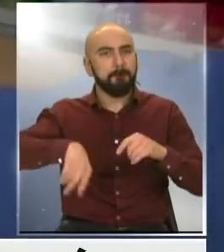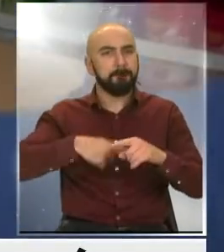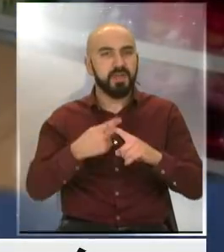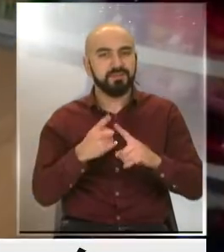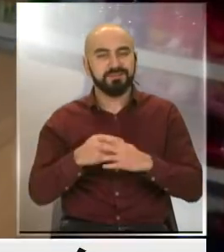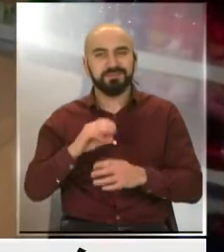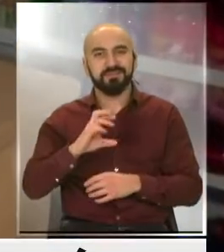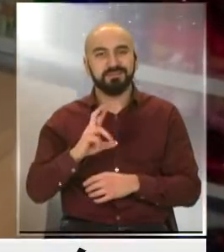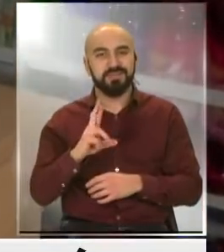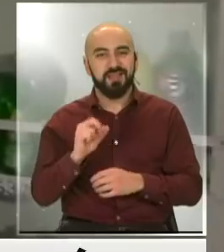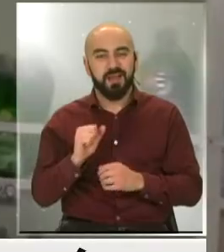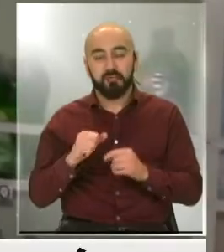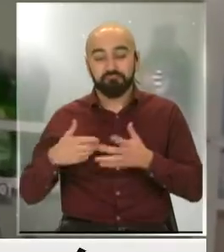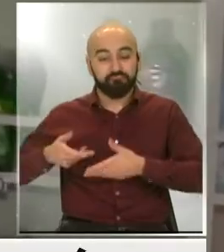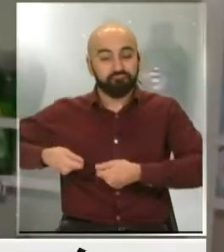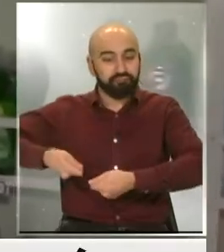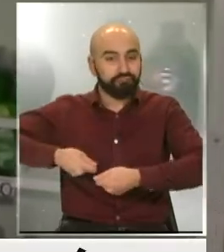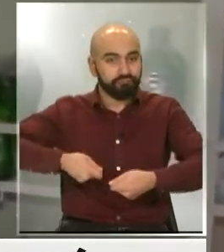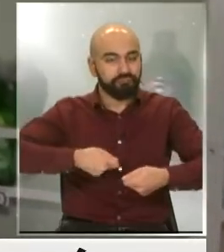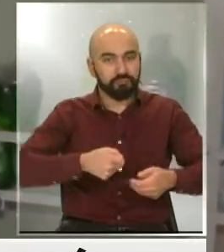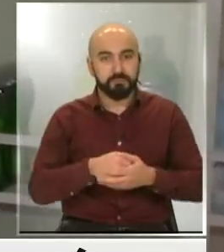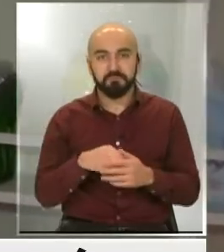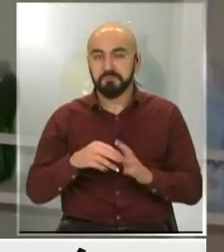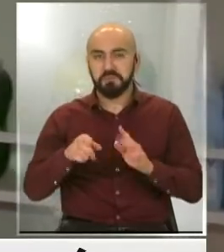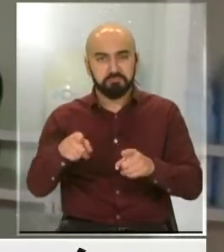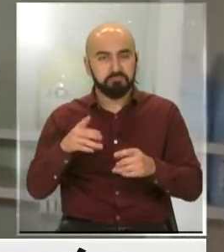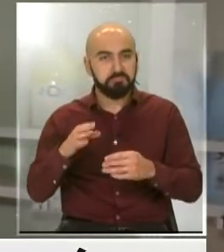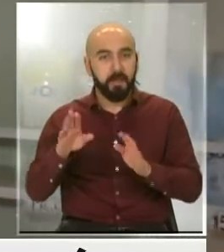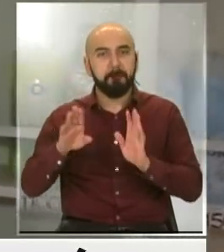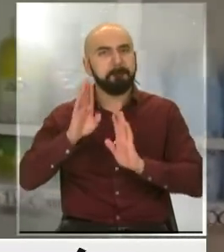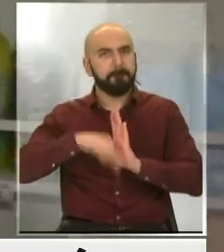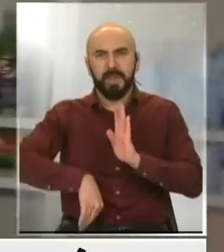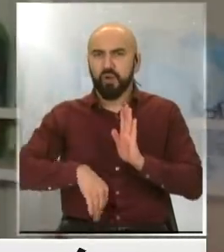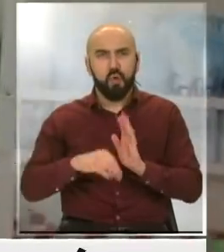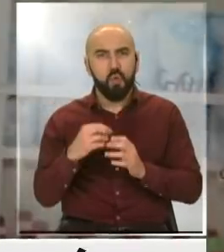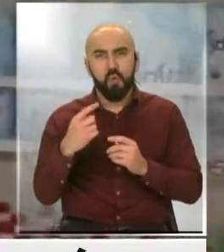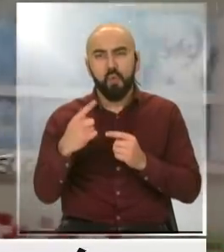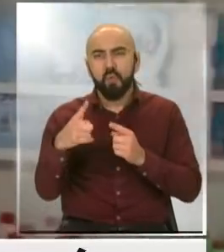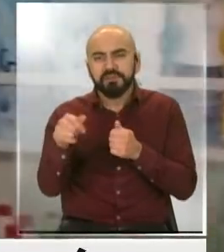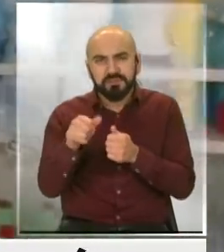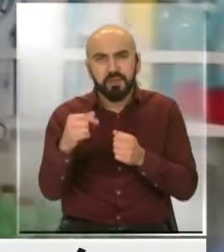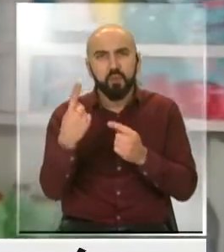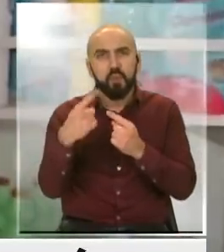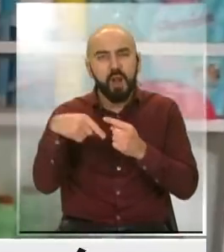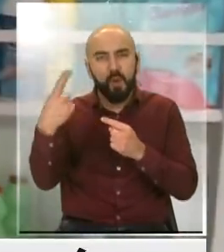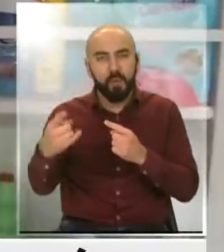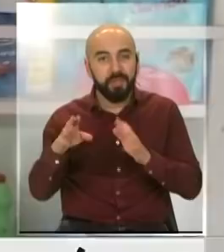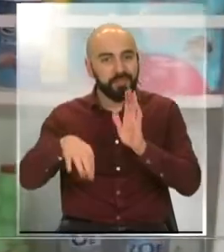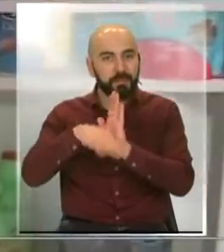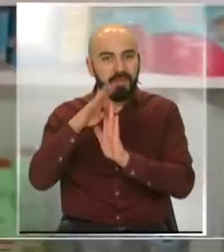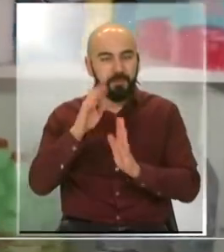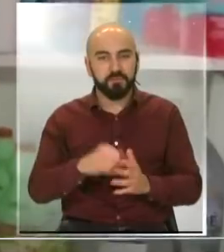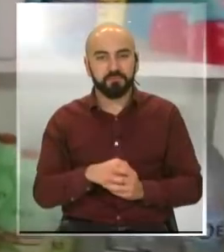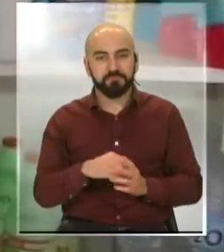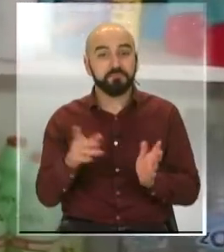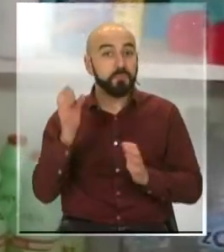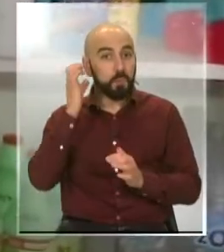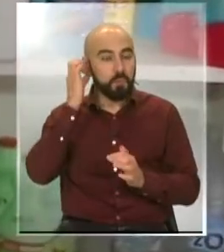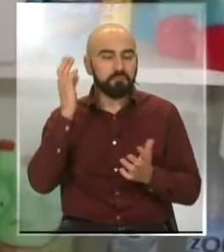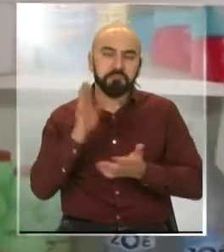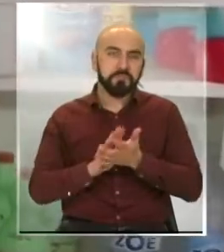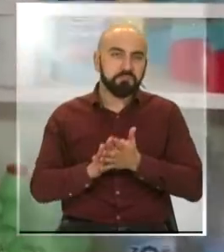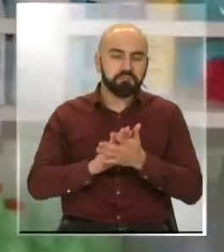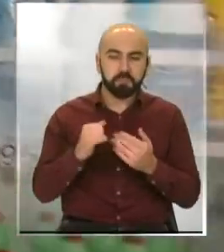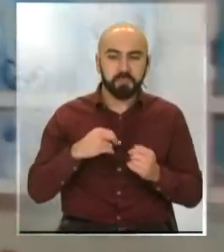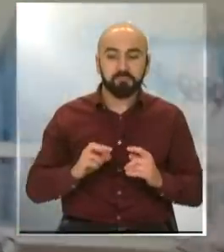a menos de una cuadra de su departamento. Sacó. Ya compramos, supongo, dos